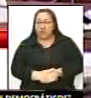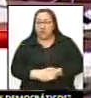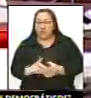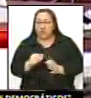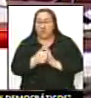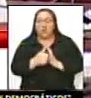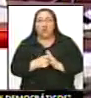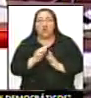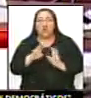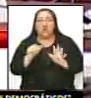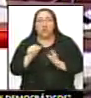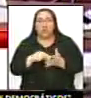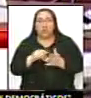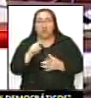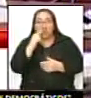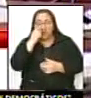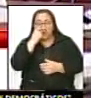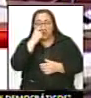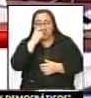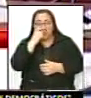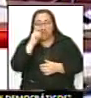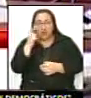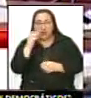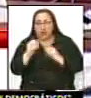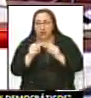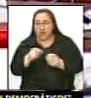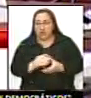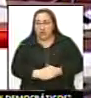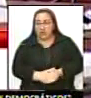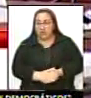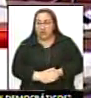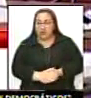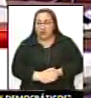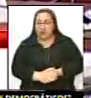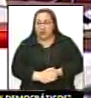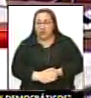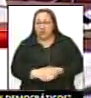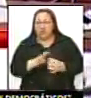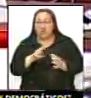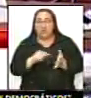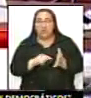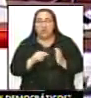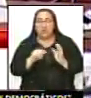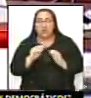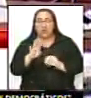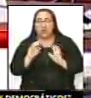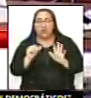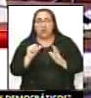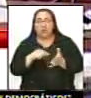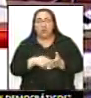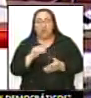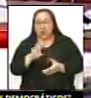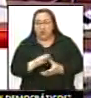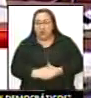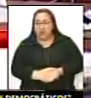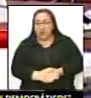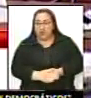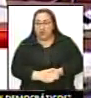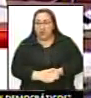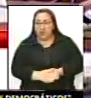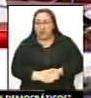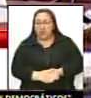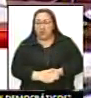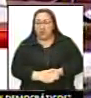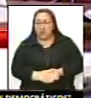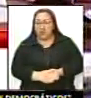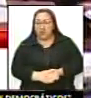artículo 46.1. Entonces solamente es corregir eso. 47. Sí, es el 46.4 el que debería decir. ¿Cómo debe quedar?